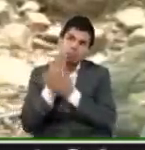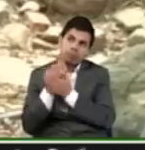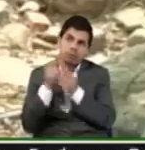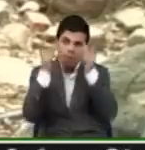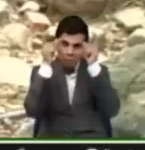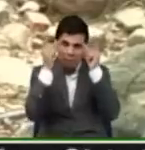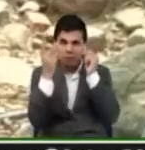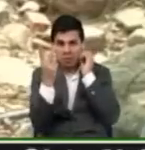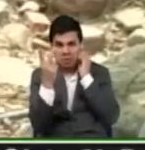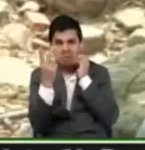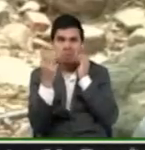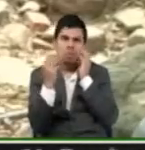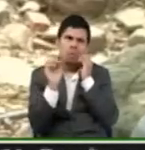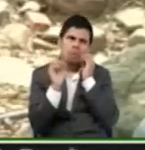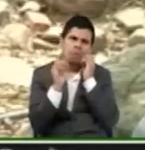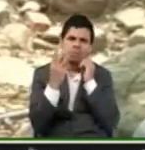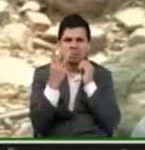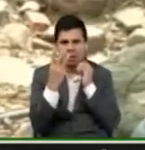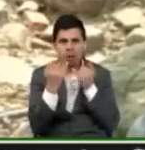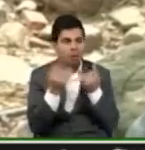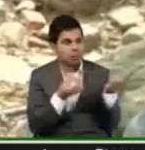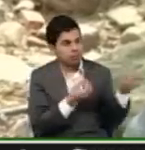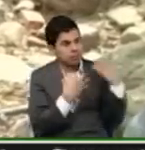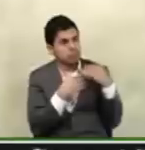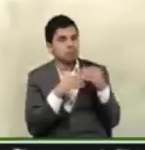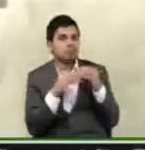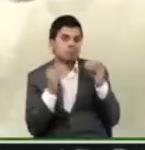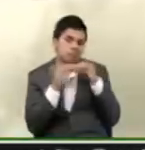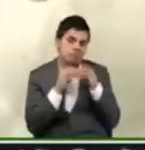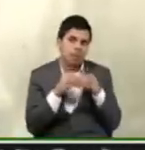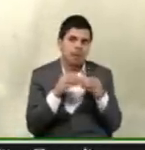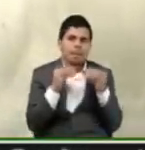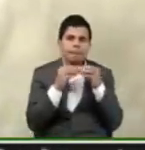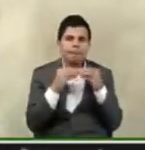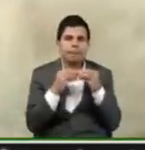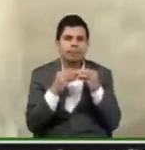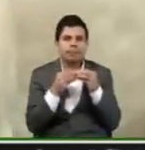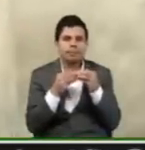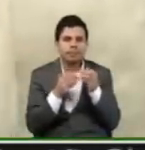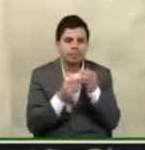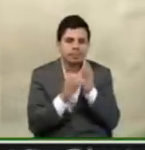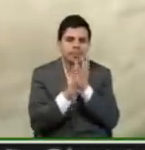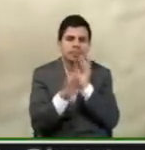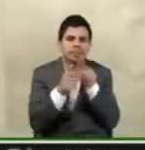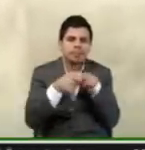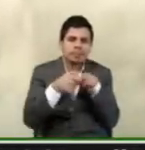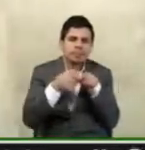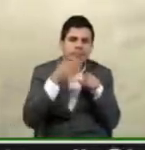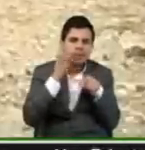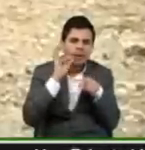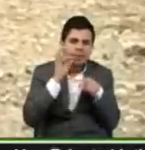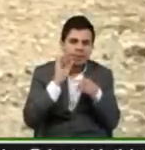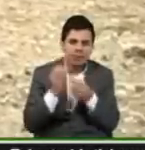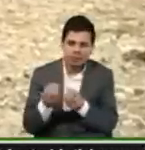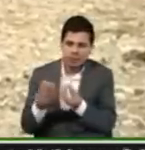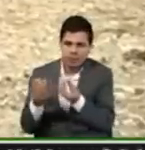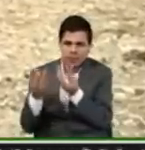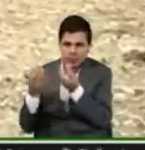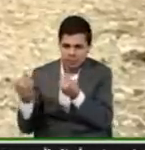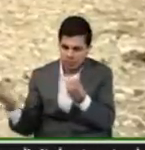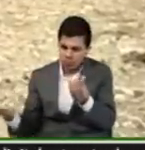tres vaquitas como tenemos y ahora esta, y por ahí unas maticas de café y pasto de corte, y eso es lo